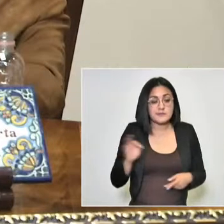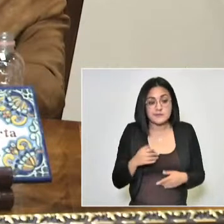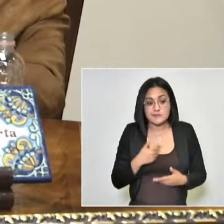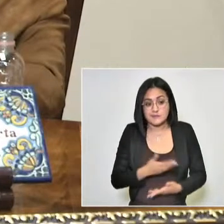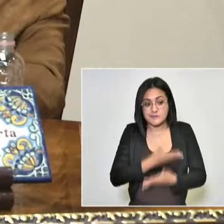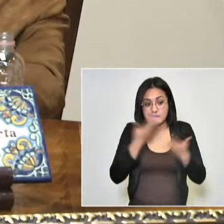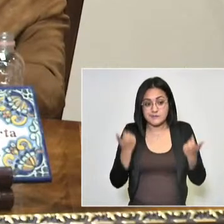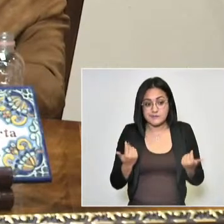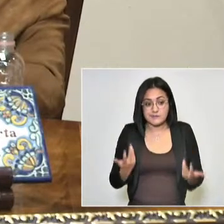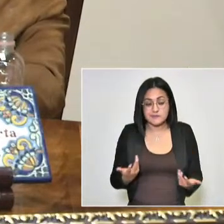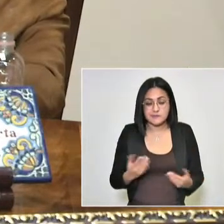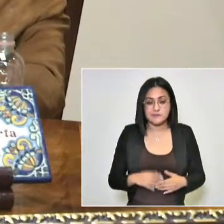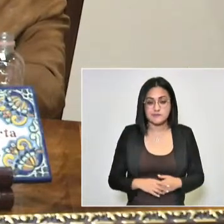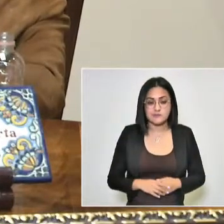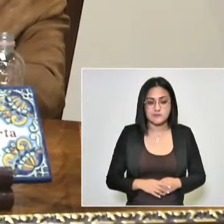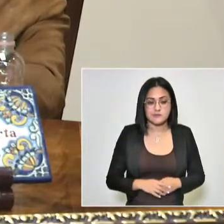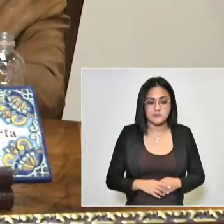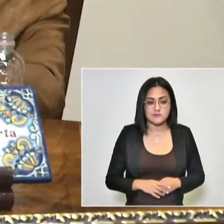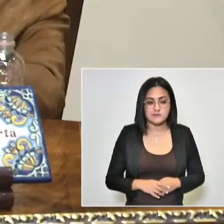son delitos.